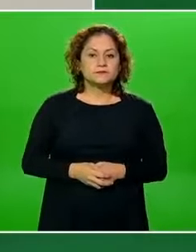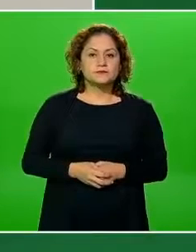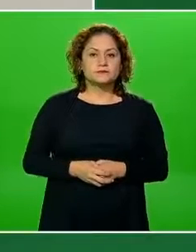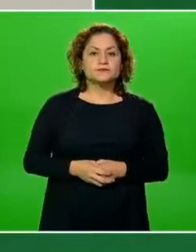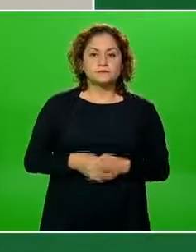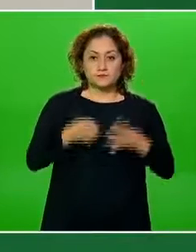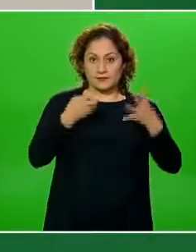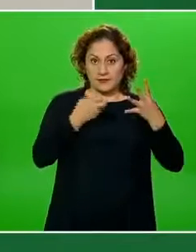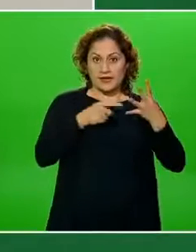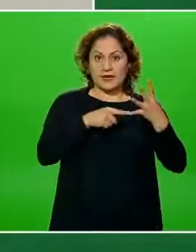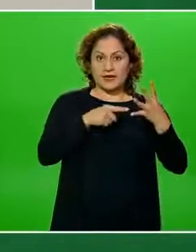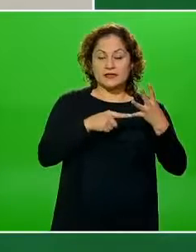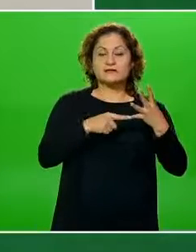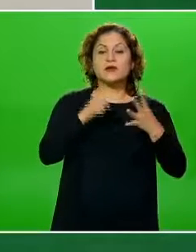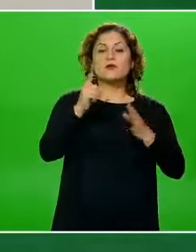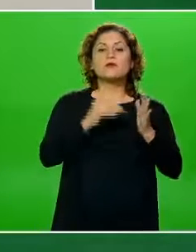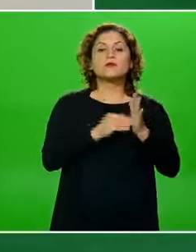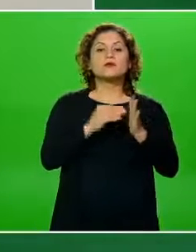específico,